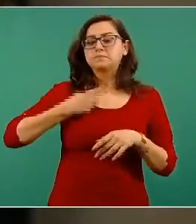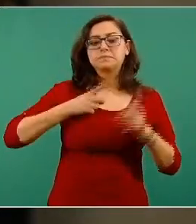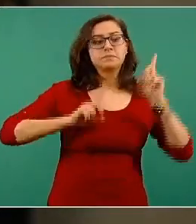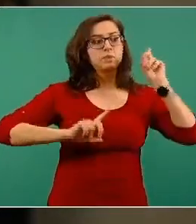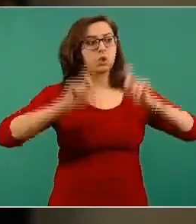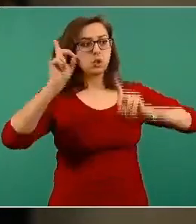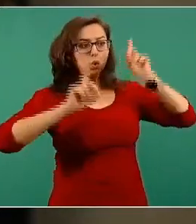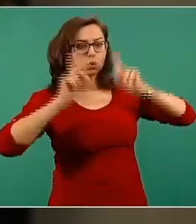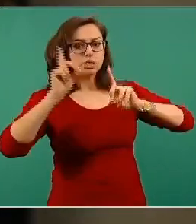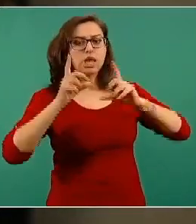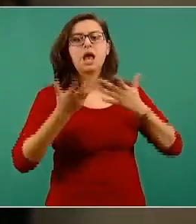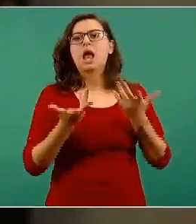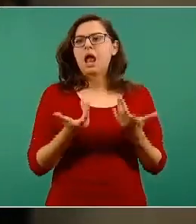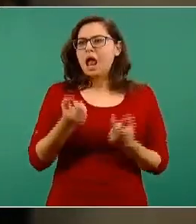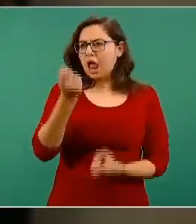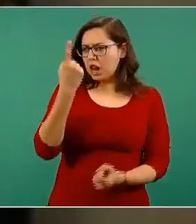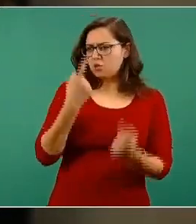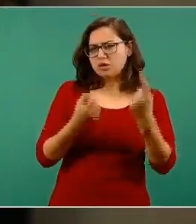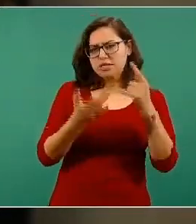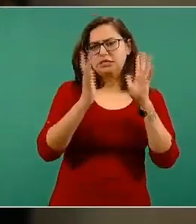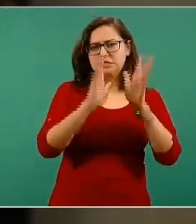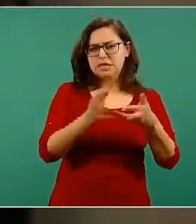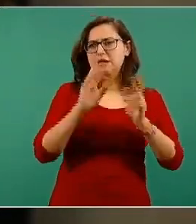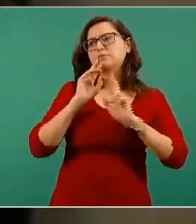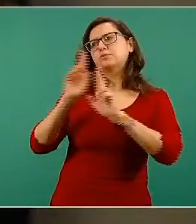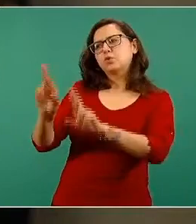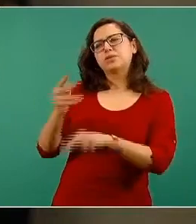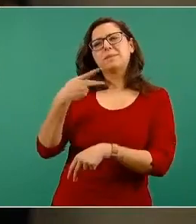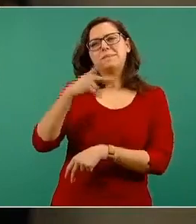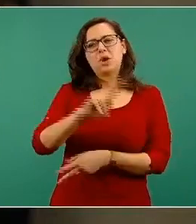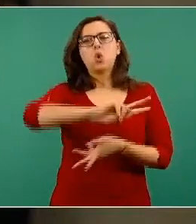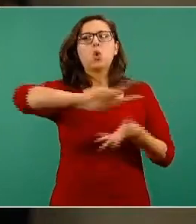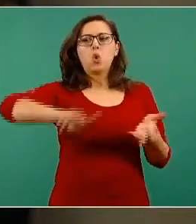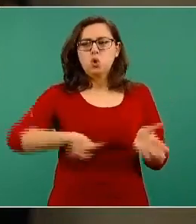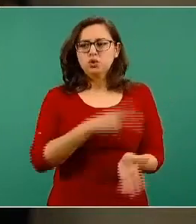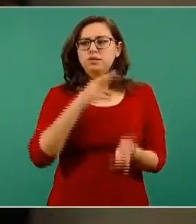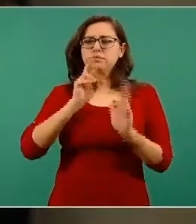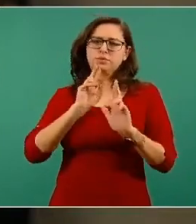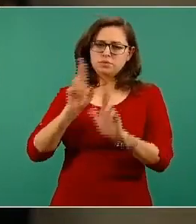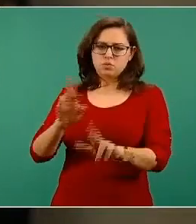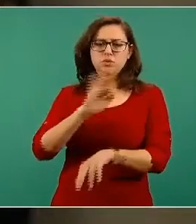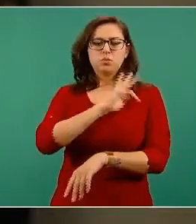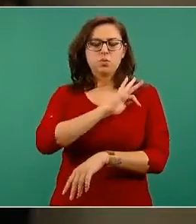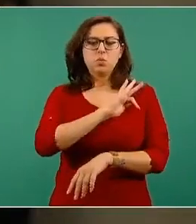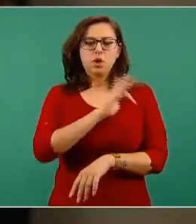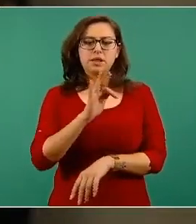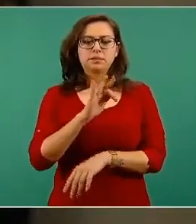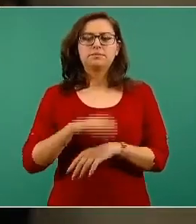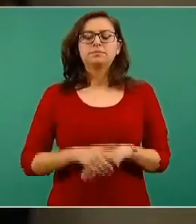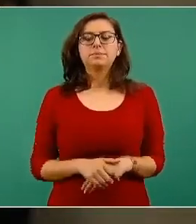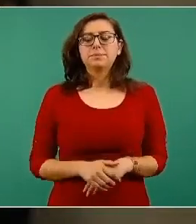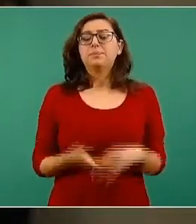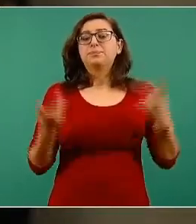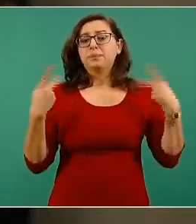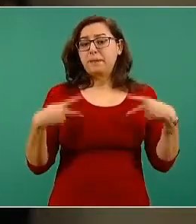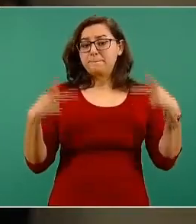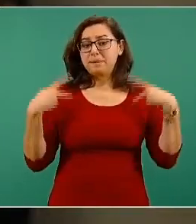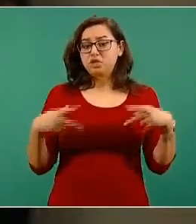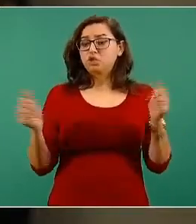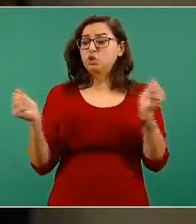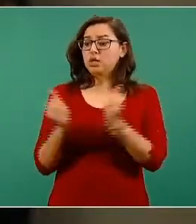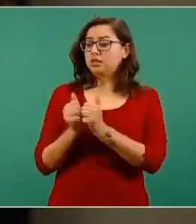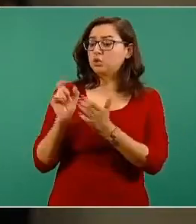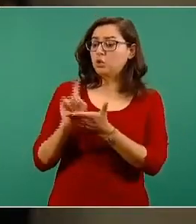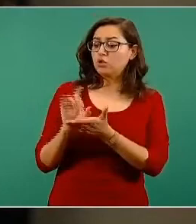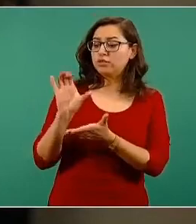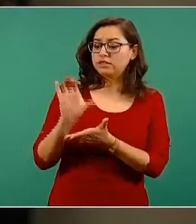ya las han respondido, pero sí las pueden volver a repetir. Dudas acerca de la vacunación para las personas con alguna